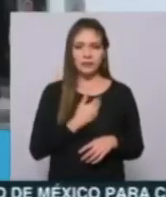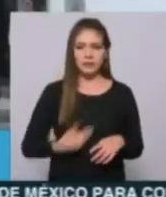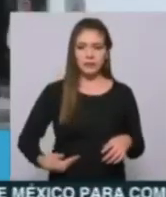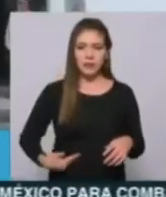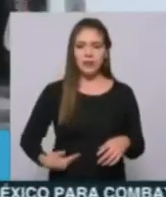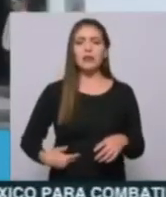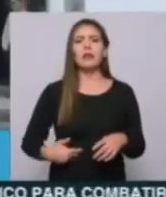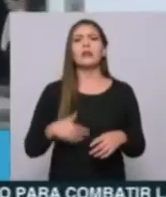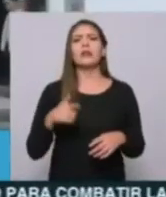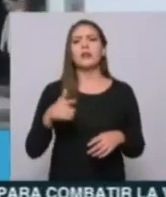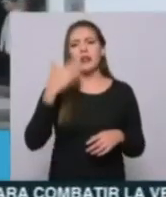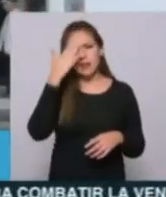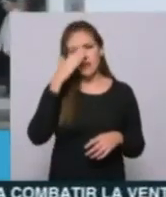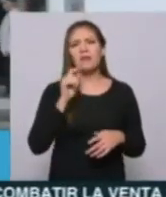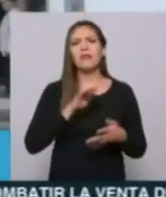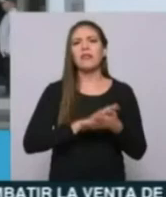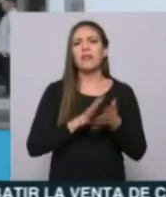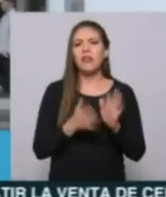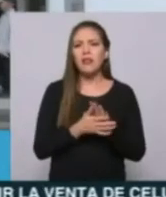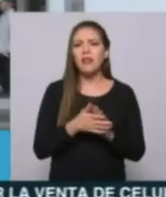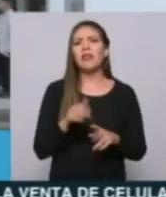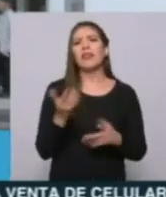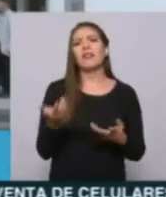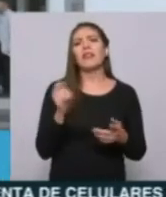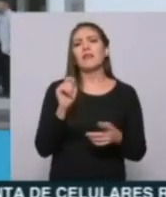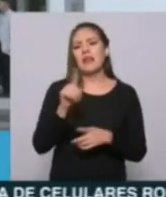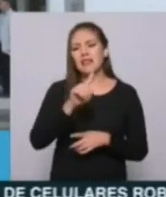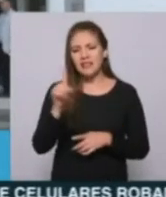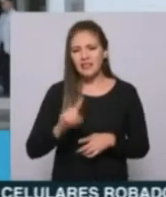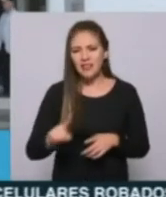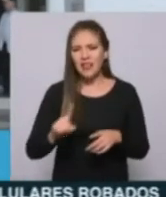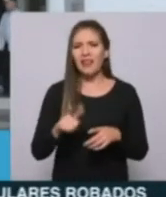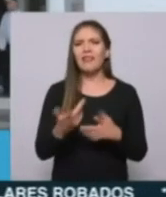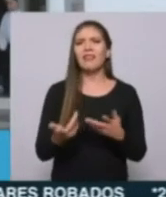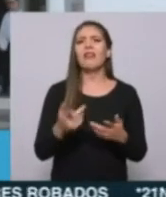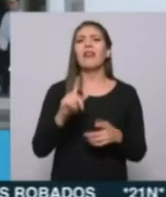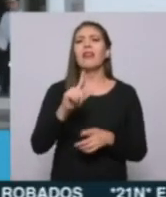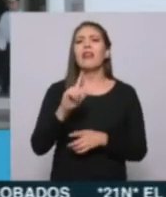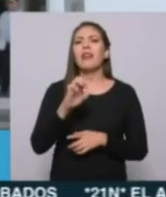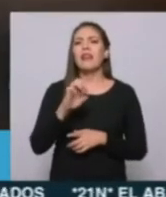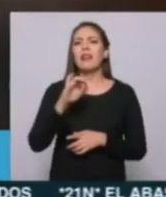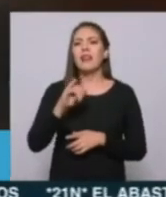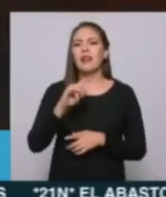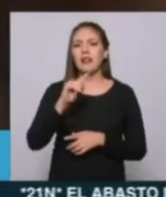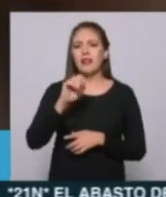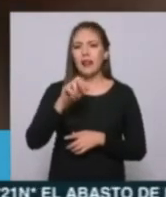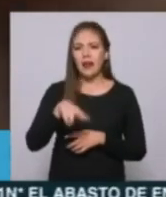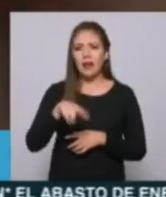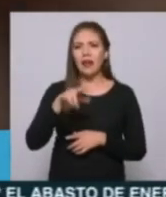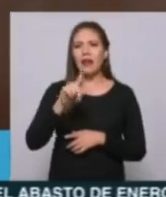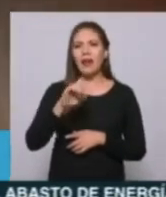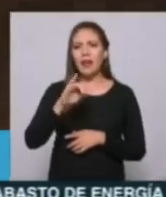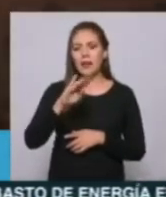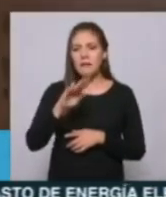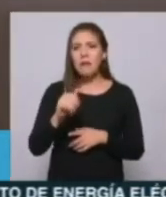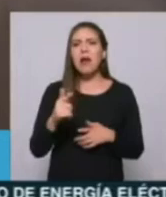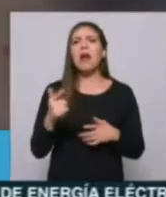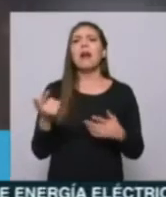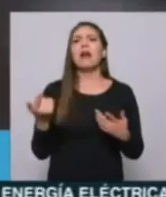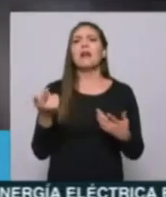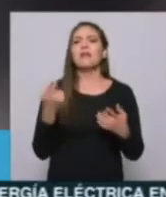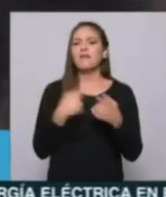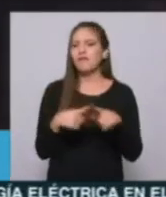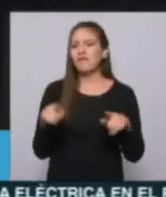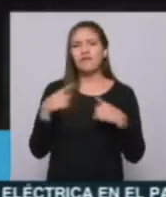por ejemplo, de los Zetas, por la compra de armas, del cártel de los Beltrán Leiva, ahora ya se habla de cárteles con nueva